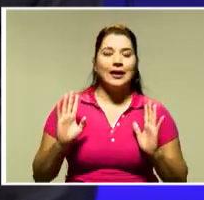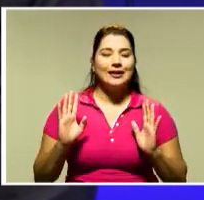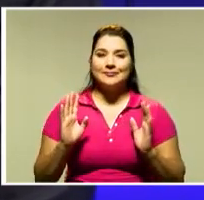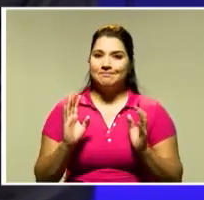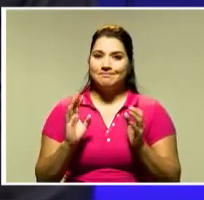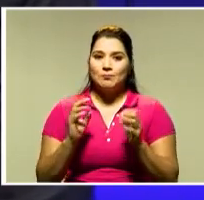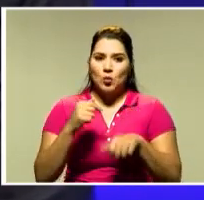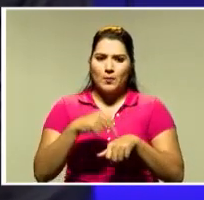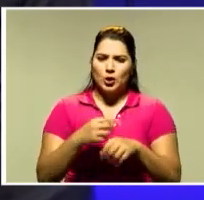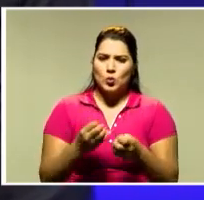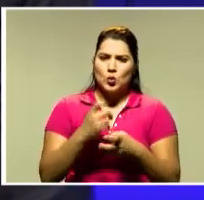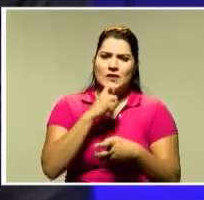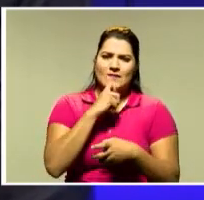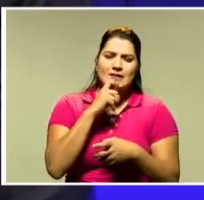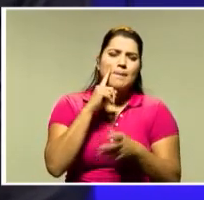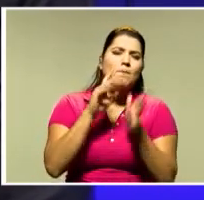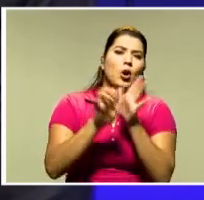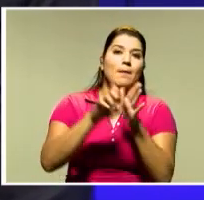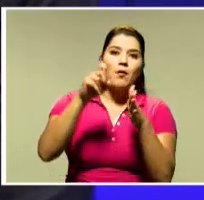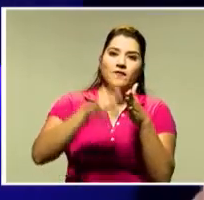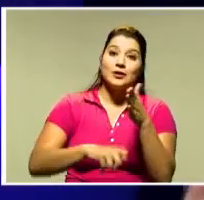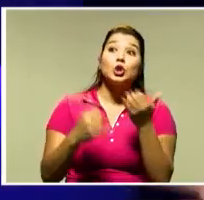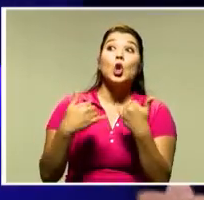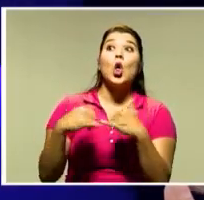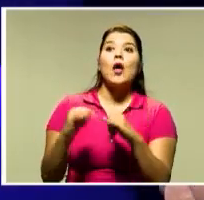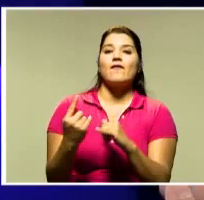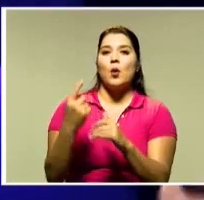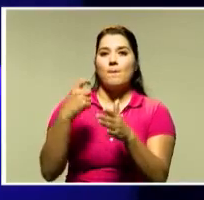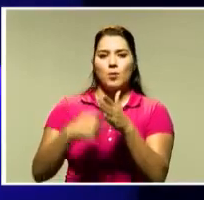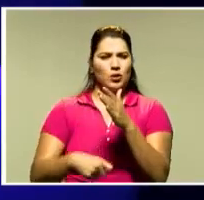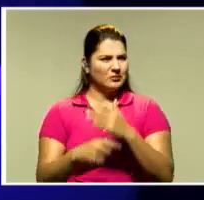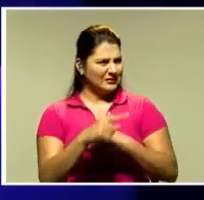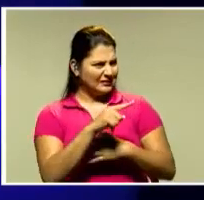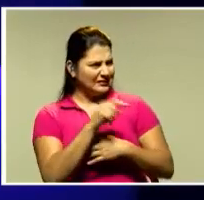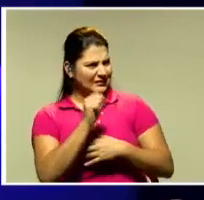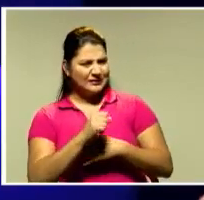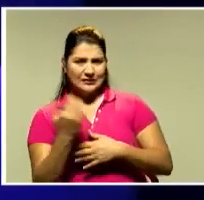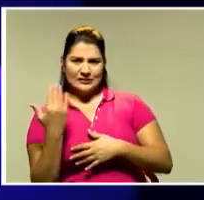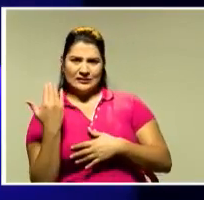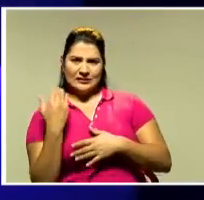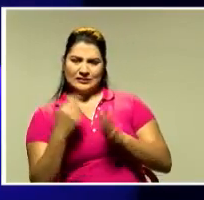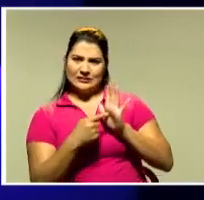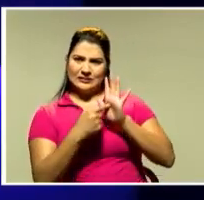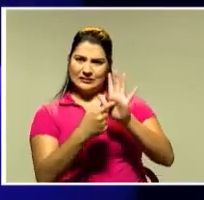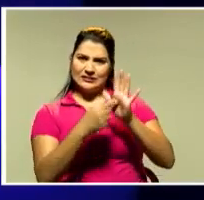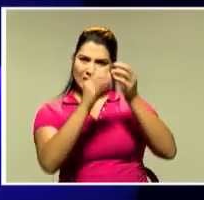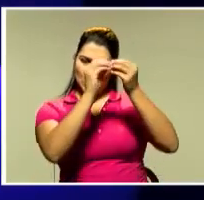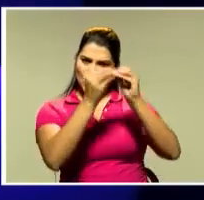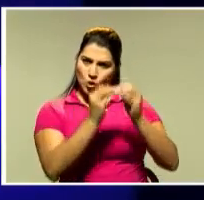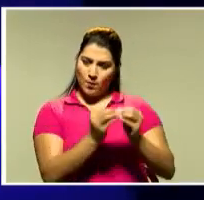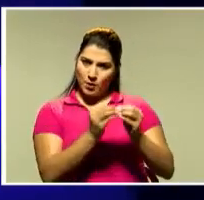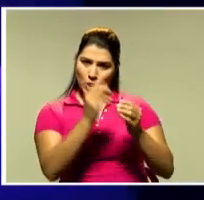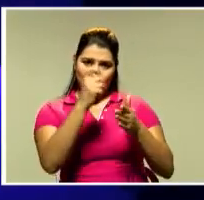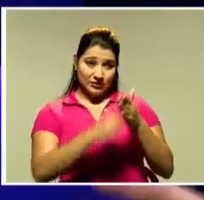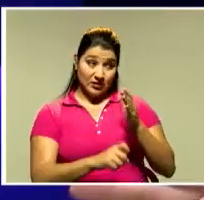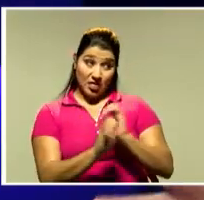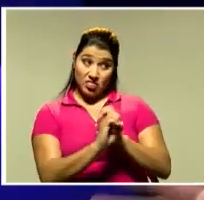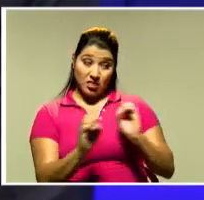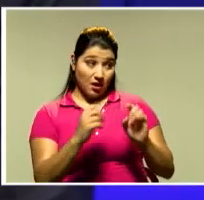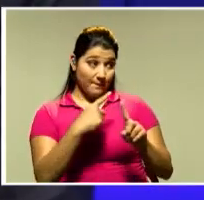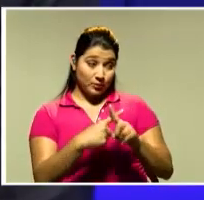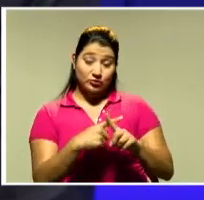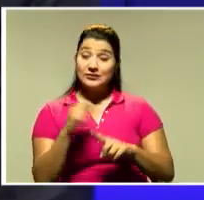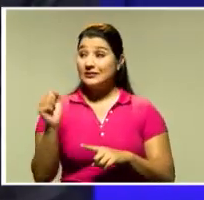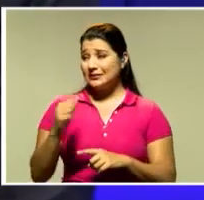esos. Uh-huh. Sigue siendo un problema de acaban los de salir enormes. Acaban de salir las cifras de Hacienda y no son nada de todo. No, son